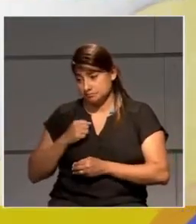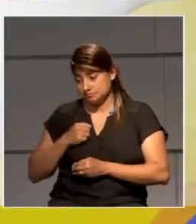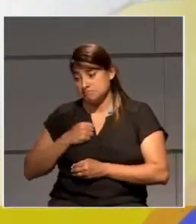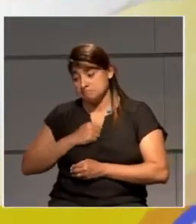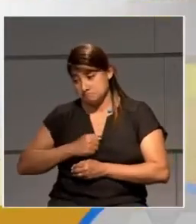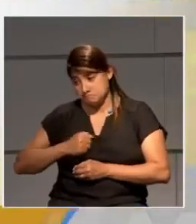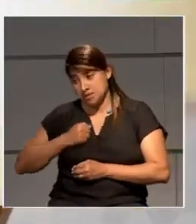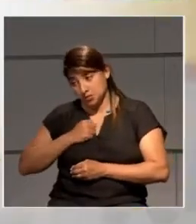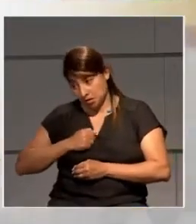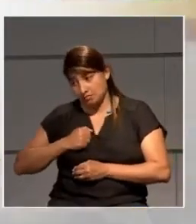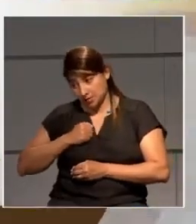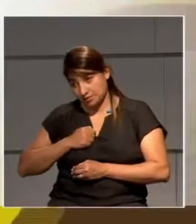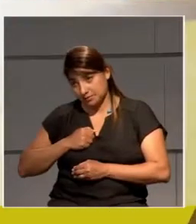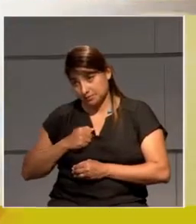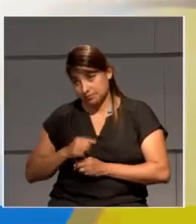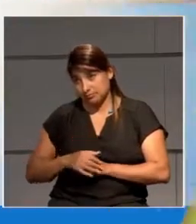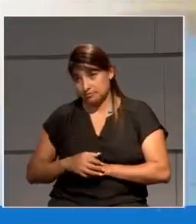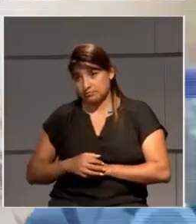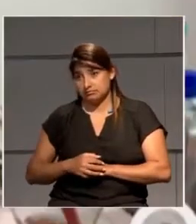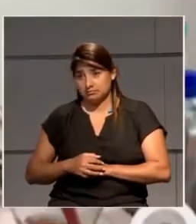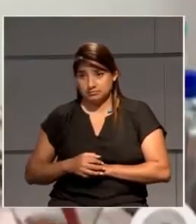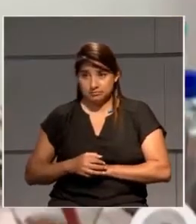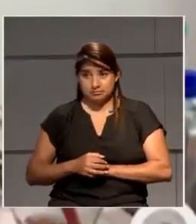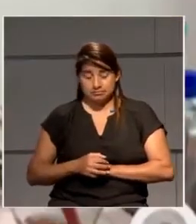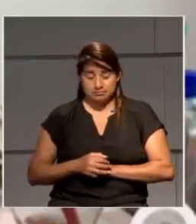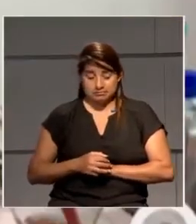Me perdona, Plug.